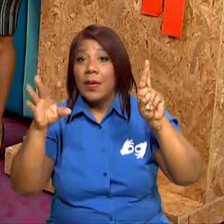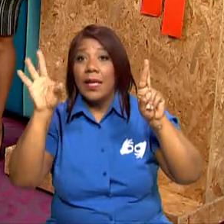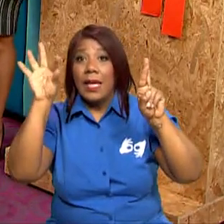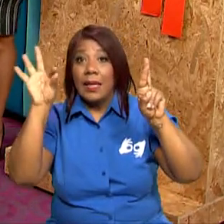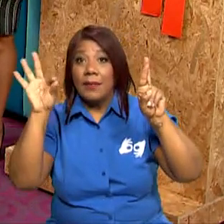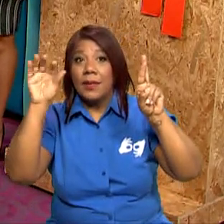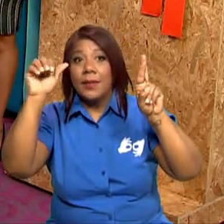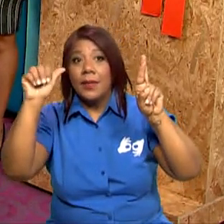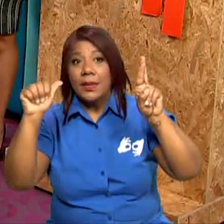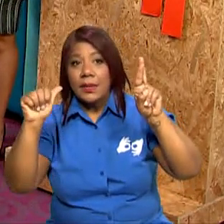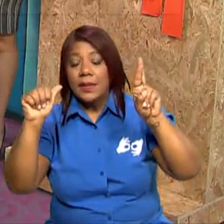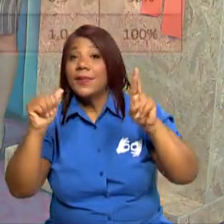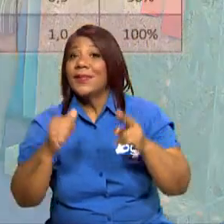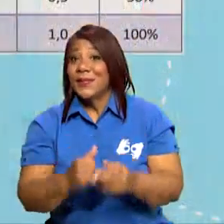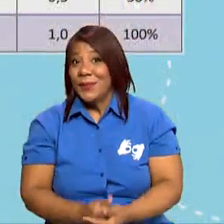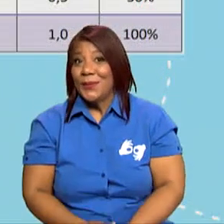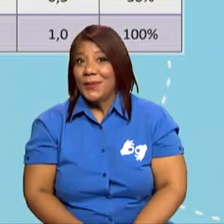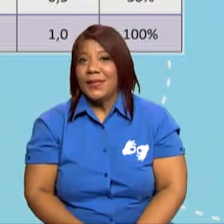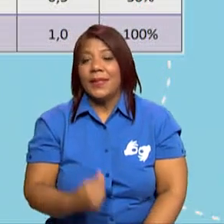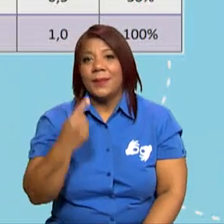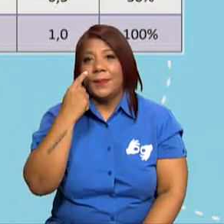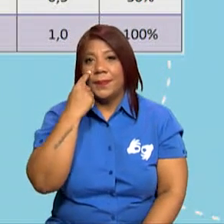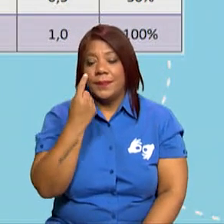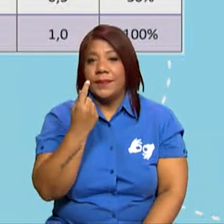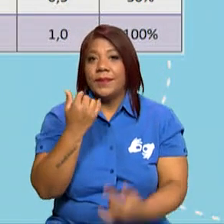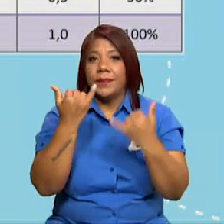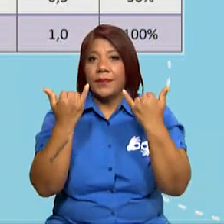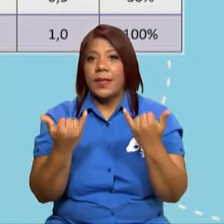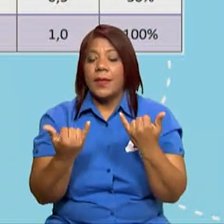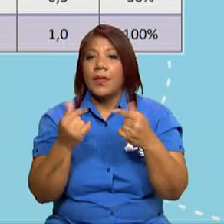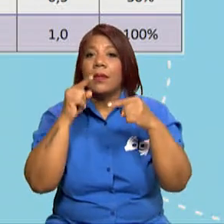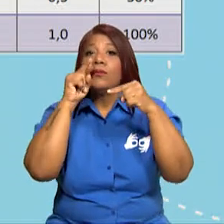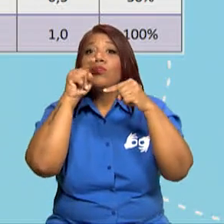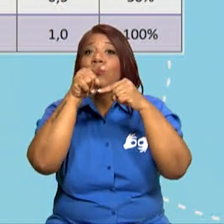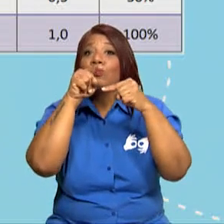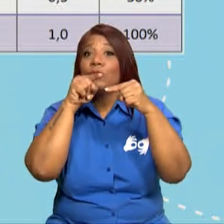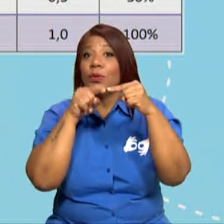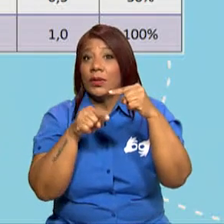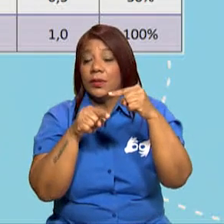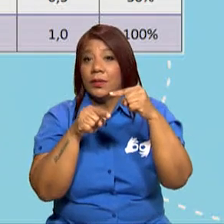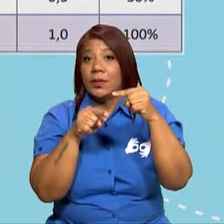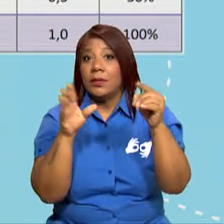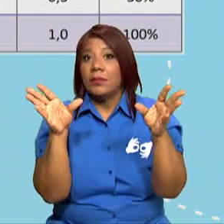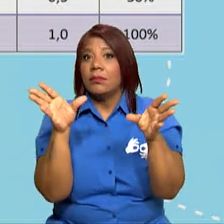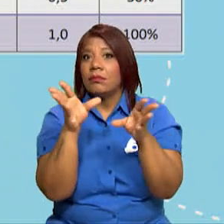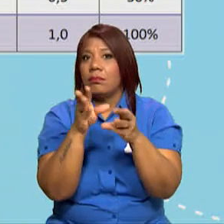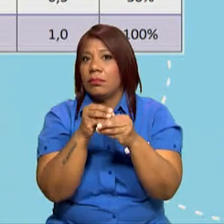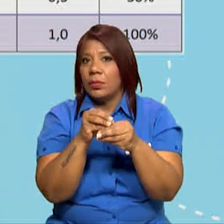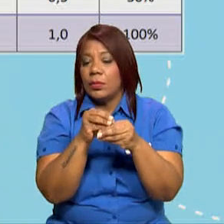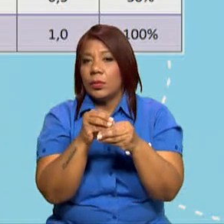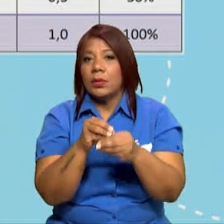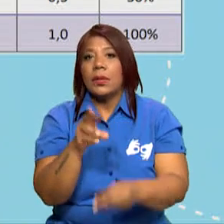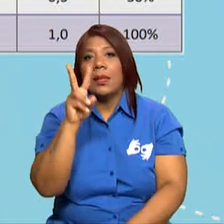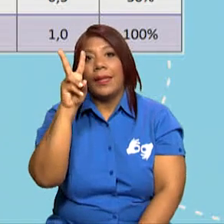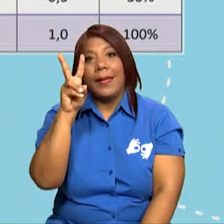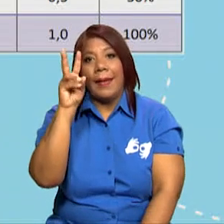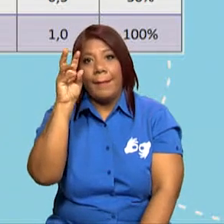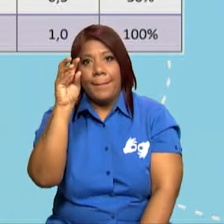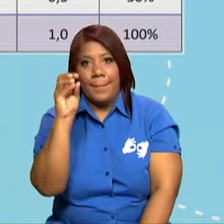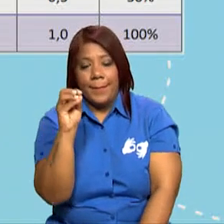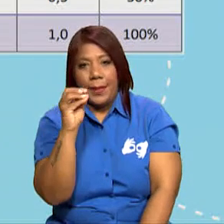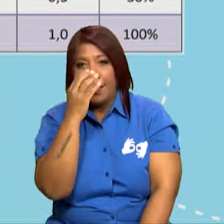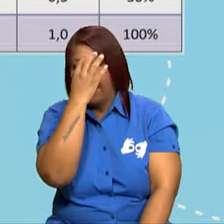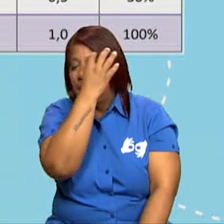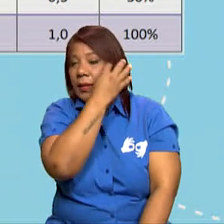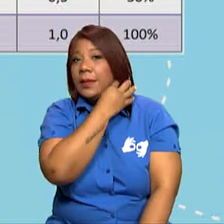encuestamos, y vamos a dividirlo entre el total. de datos, que es 20, recuerda Fluffy, que